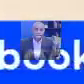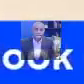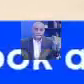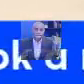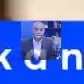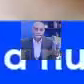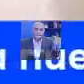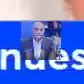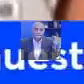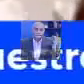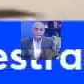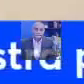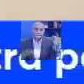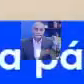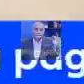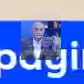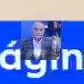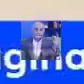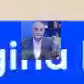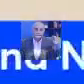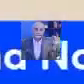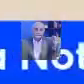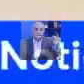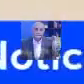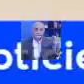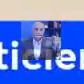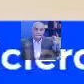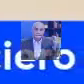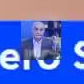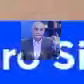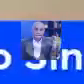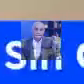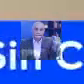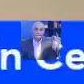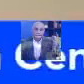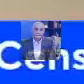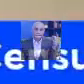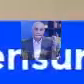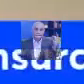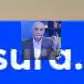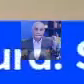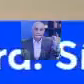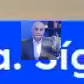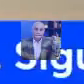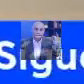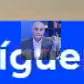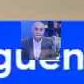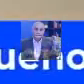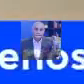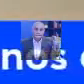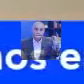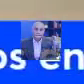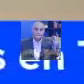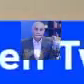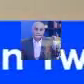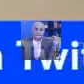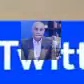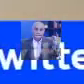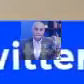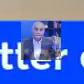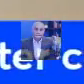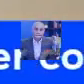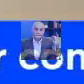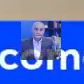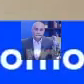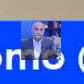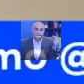bien, ¿o no? Te saludo con mucho gusto, Hamlet. Hola Vicente, buenas noches. Saludo también a Norman y